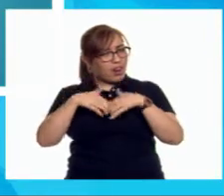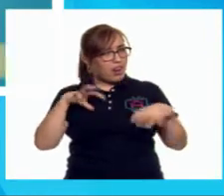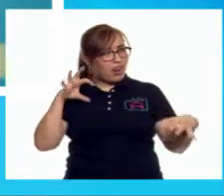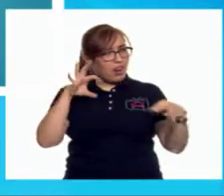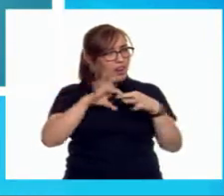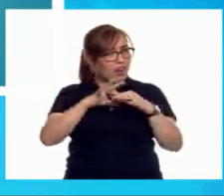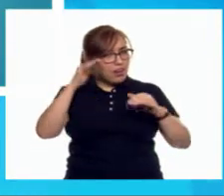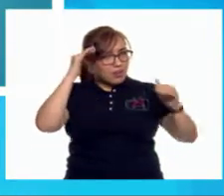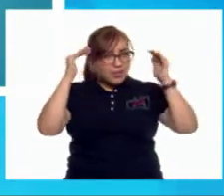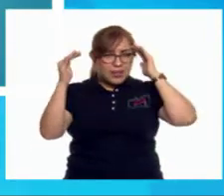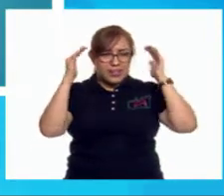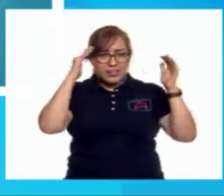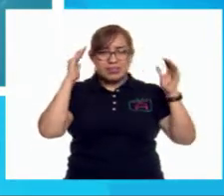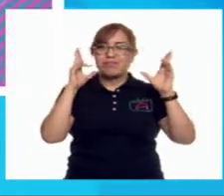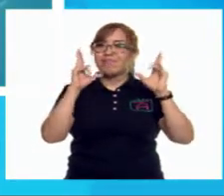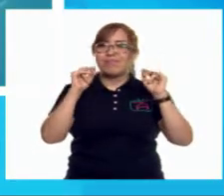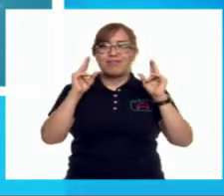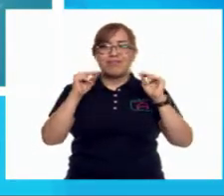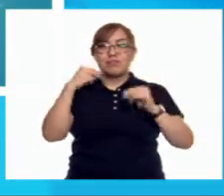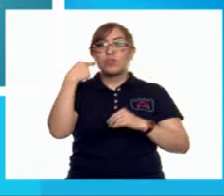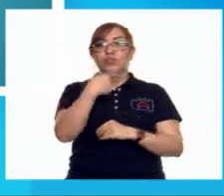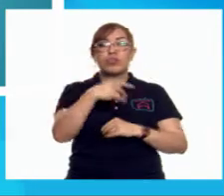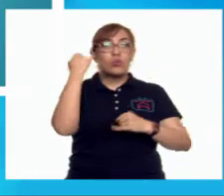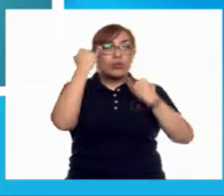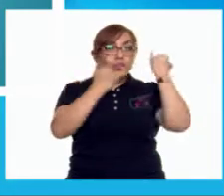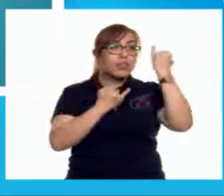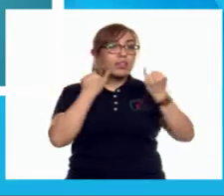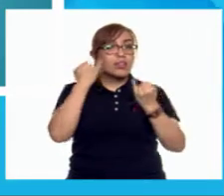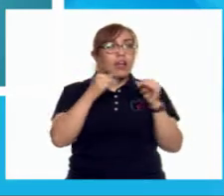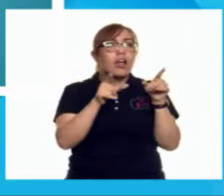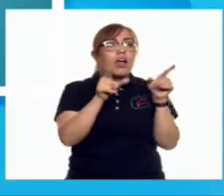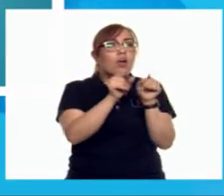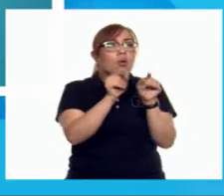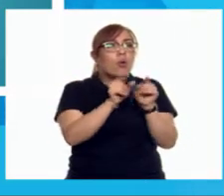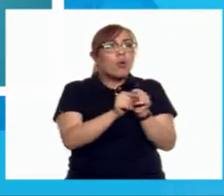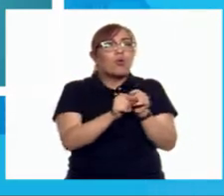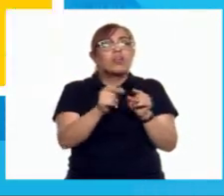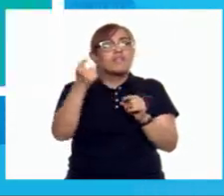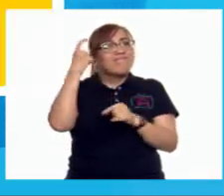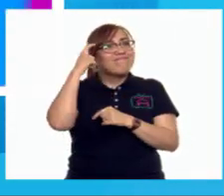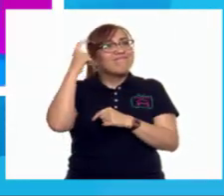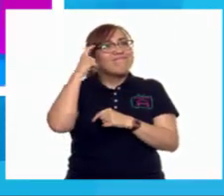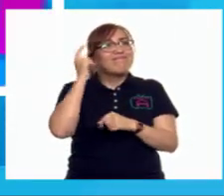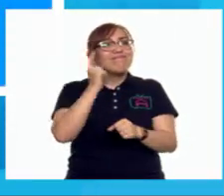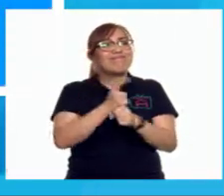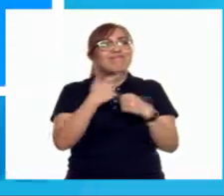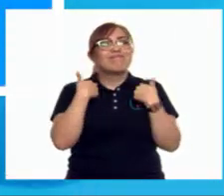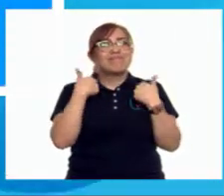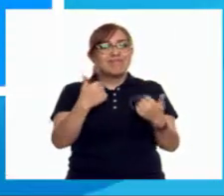cortas, sencillas y con un orden lógico, es decir, muy claras y con sentido.